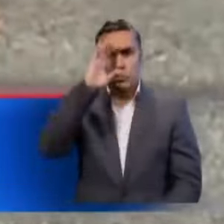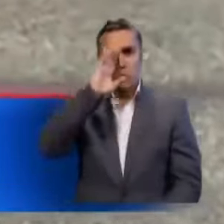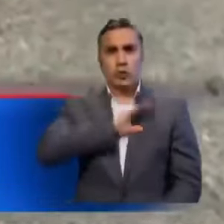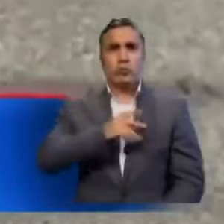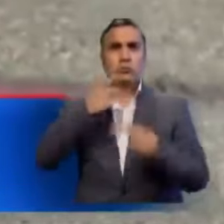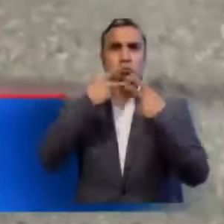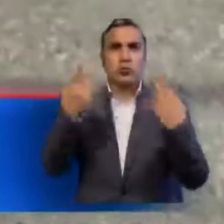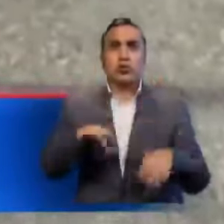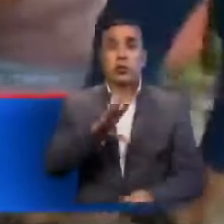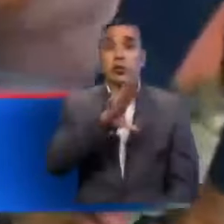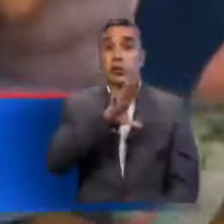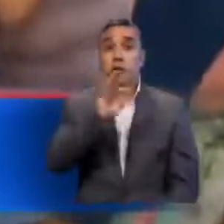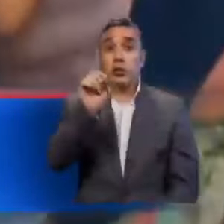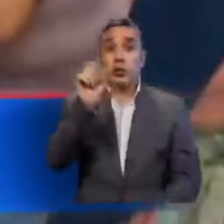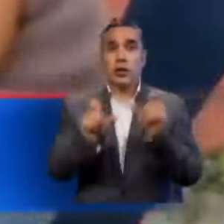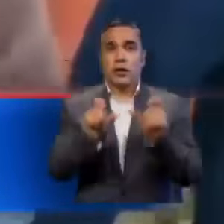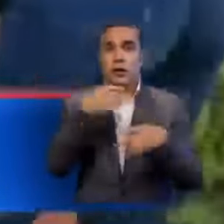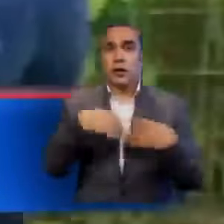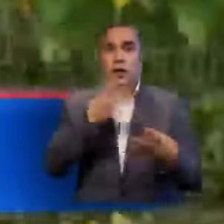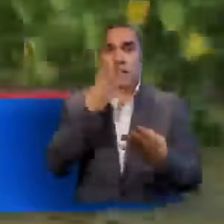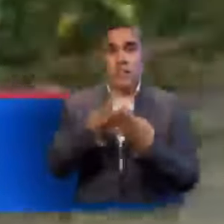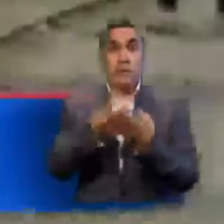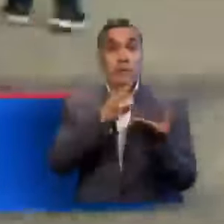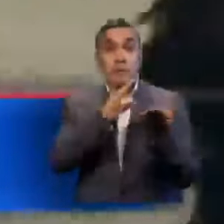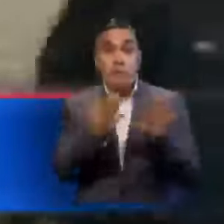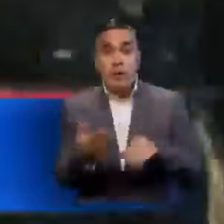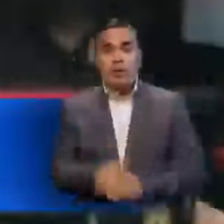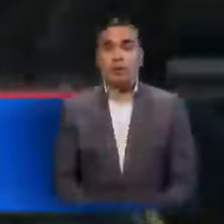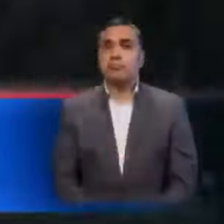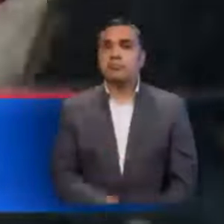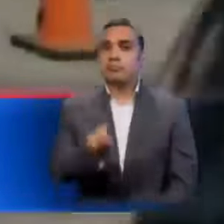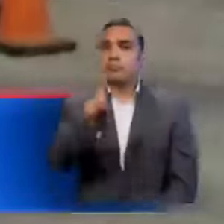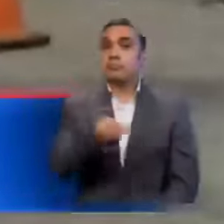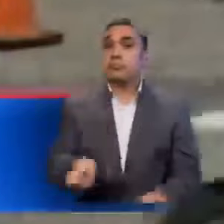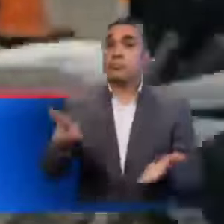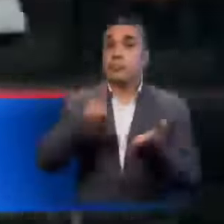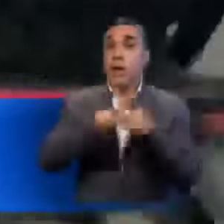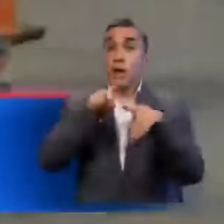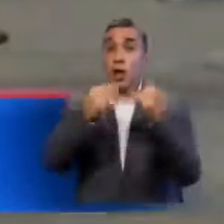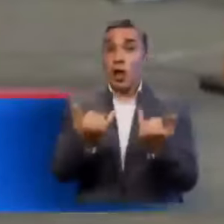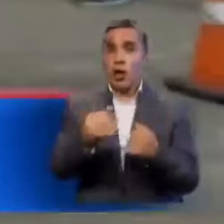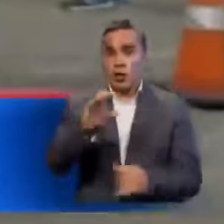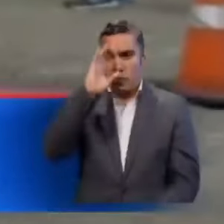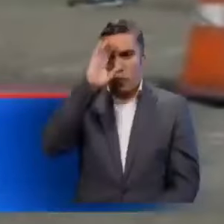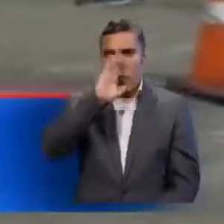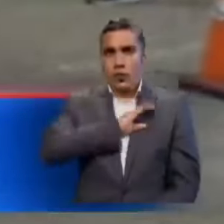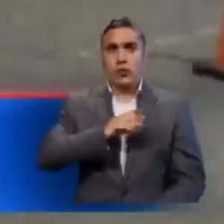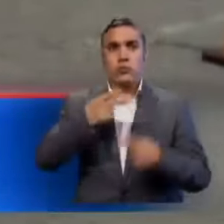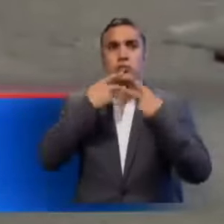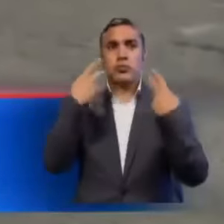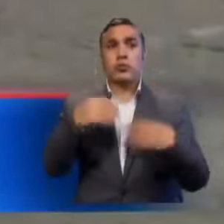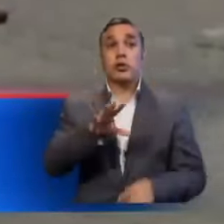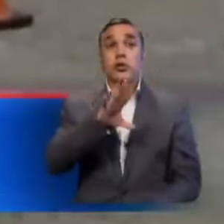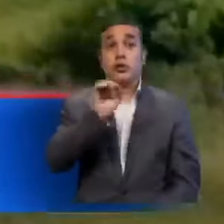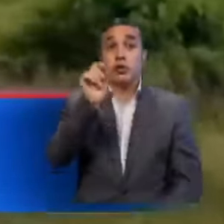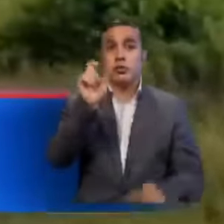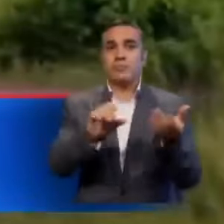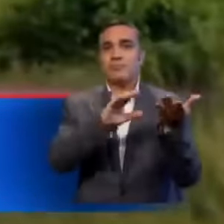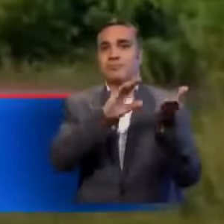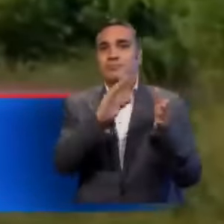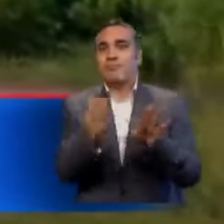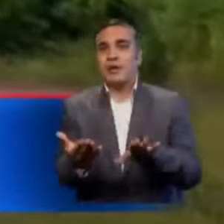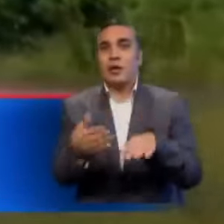reporta más de 50 PPL fallecidos. Repetimos, al momento criminalística reporta más de 50